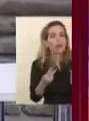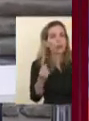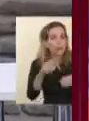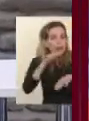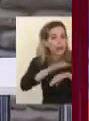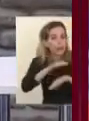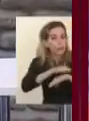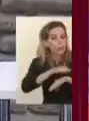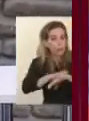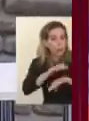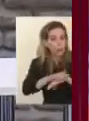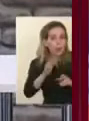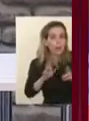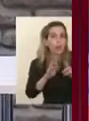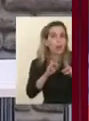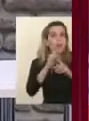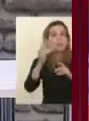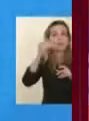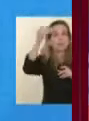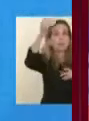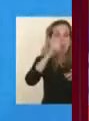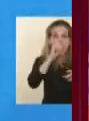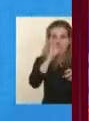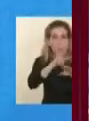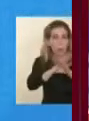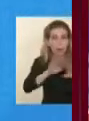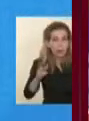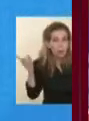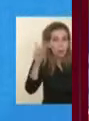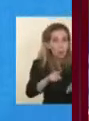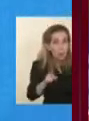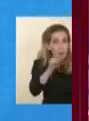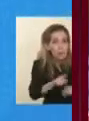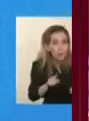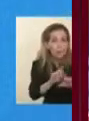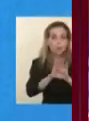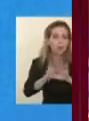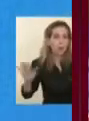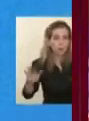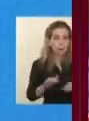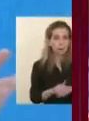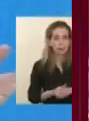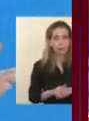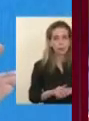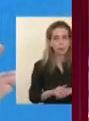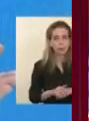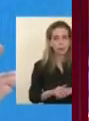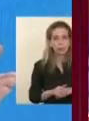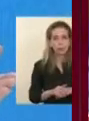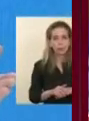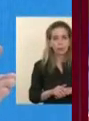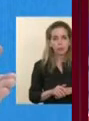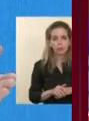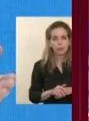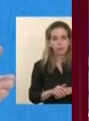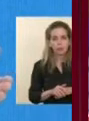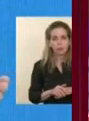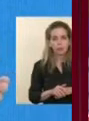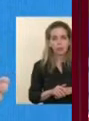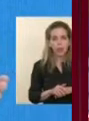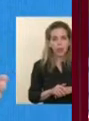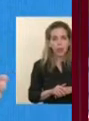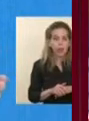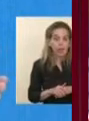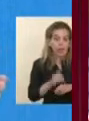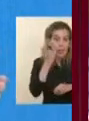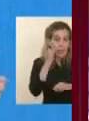millones de argentinos grace en ustedes acá no van a opinar algunos dicen ustedes no se bancan que perdieron las elecciones perdón yo estuve el 10